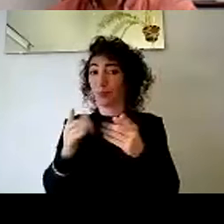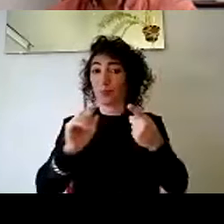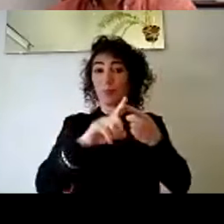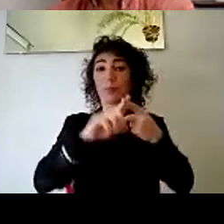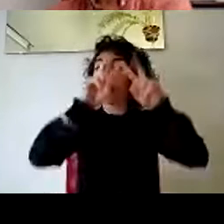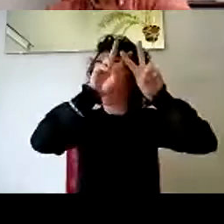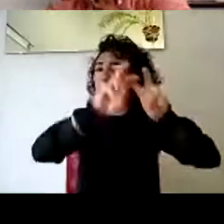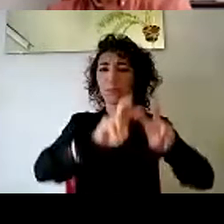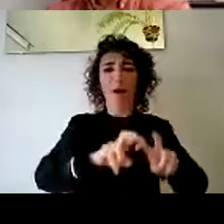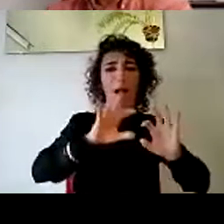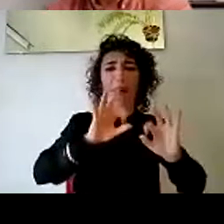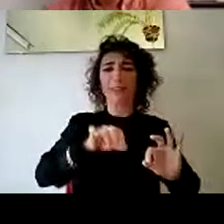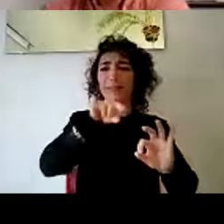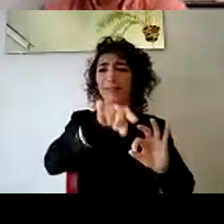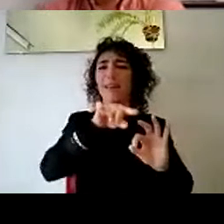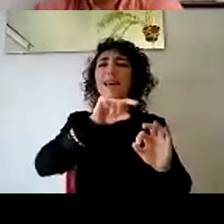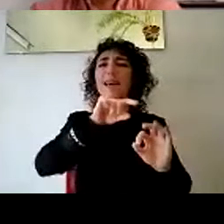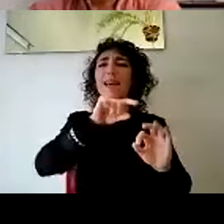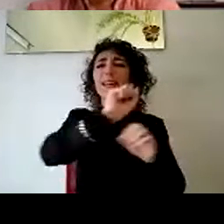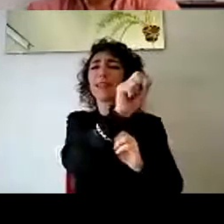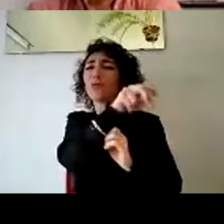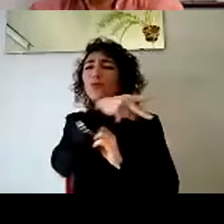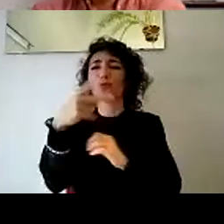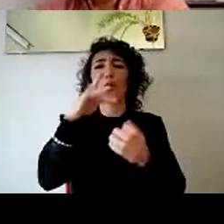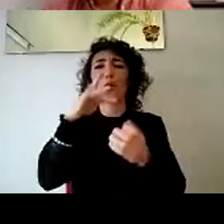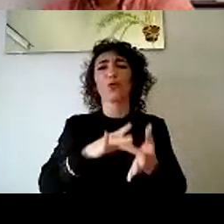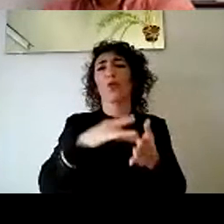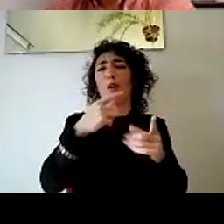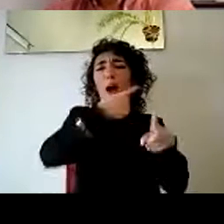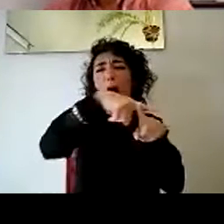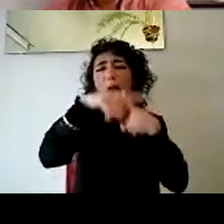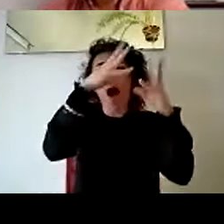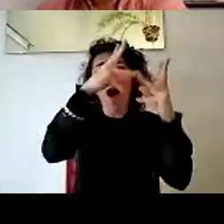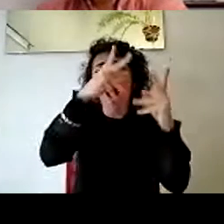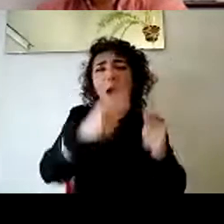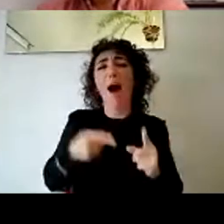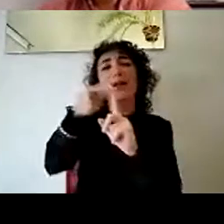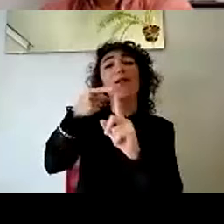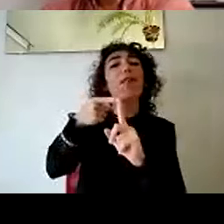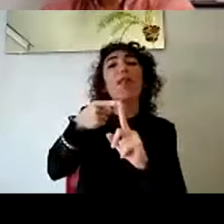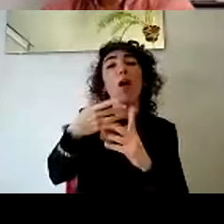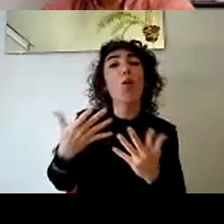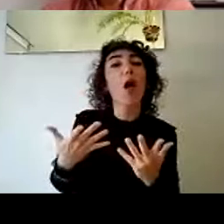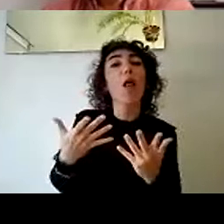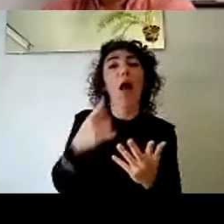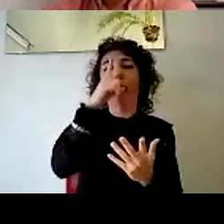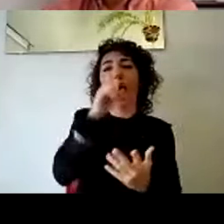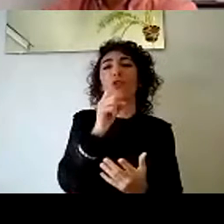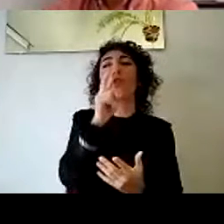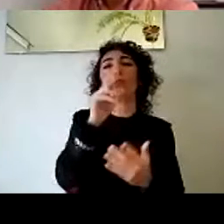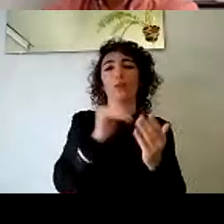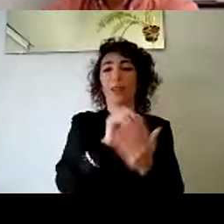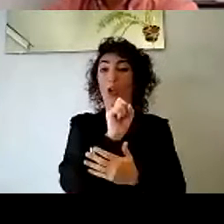encuentra la mitigación, en la que se reúnen los resultados obtenidos del inventario de emisiones de referencia, tomando como referencia el año